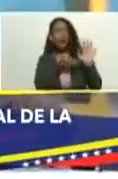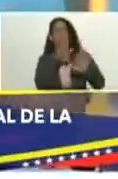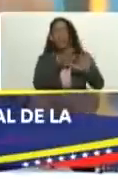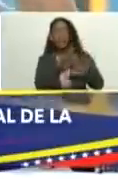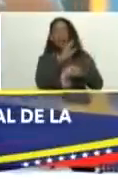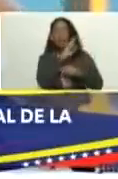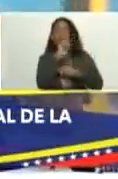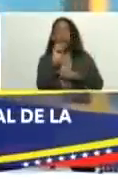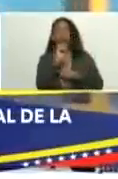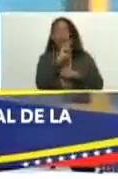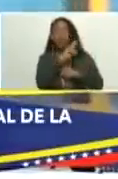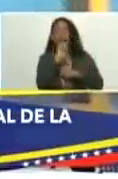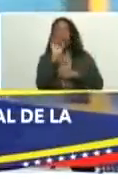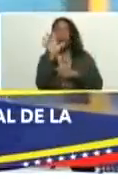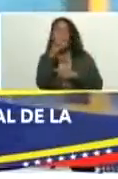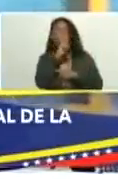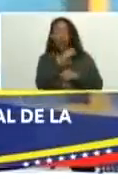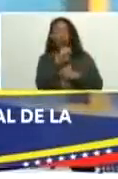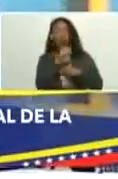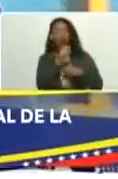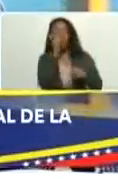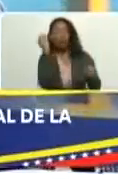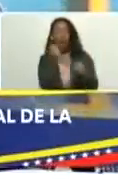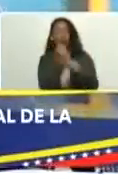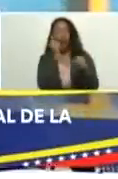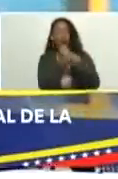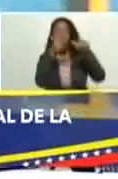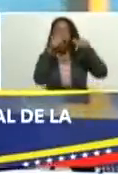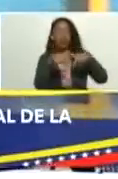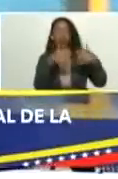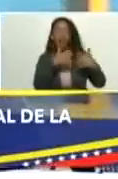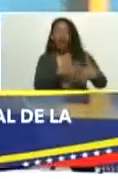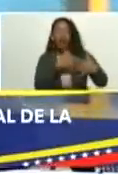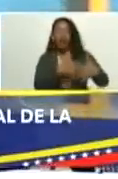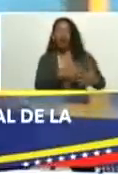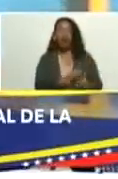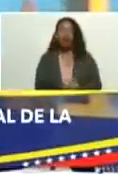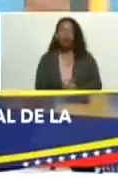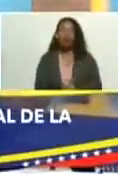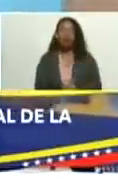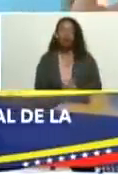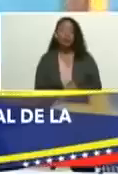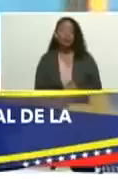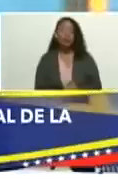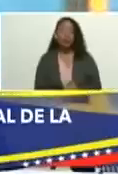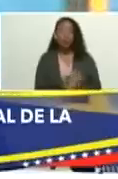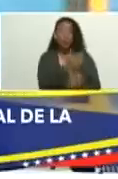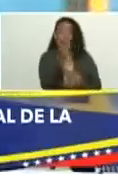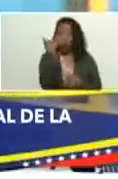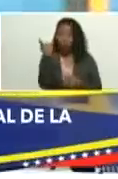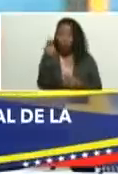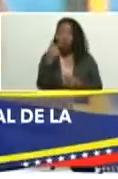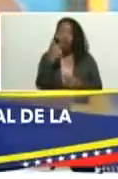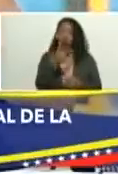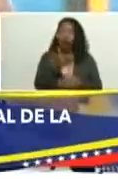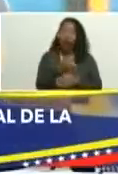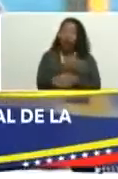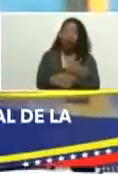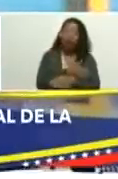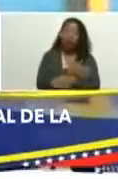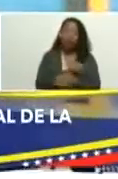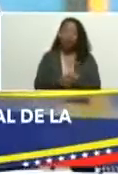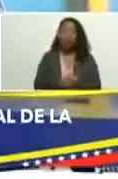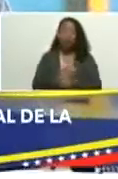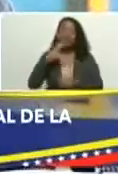20, 25 años trabajando en esta planta. Y como usted lo dijo, con estos